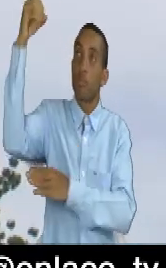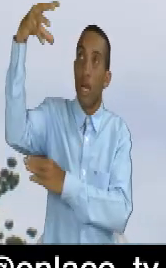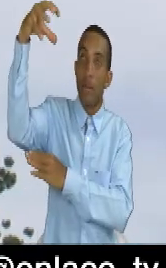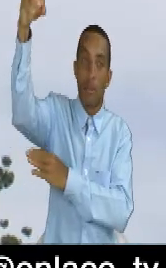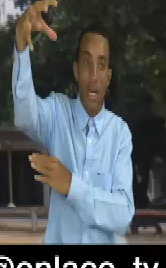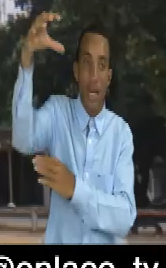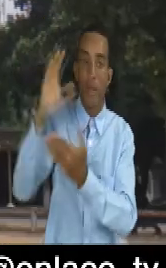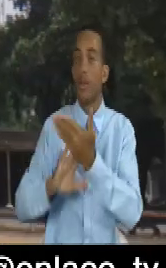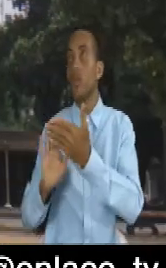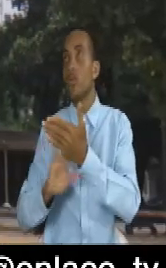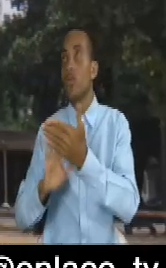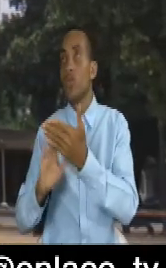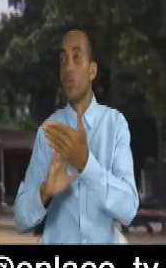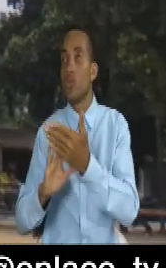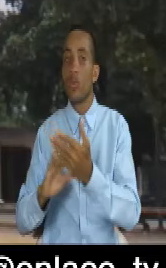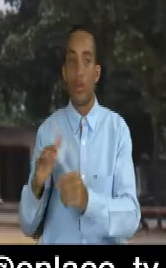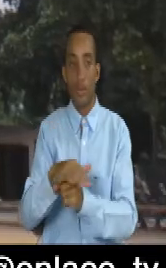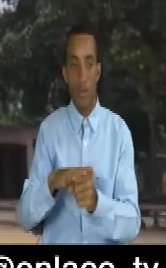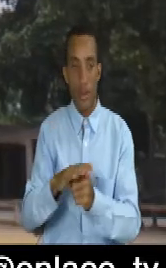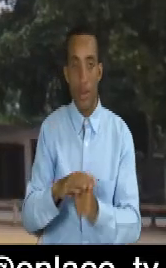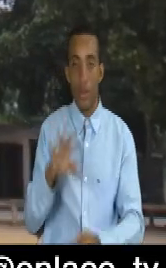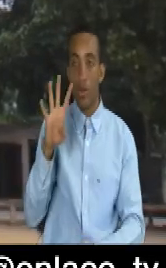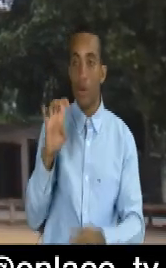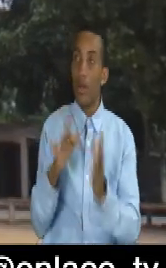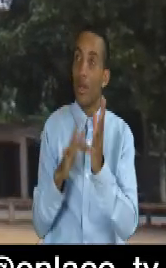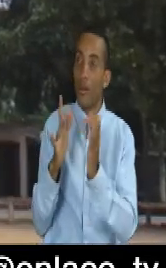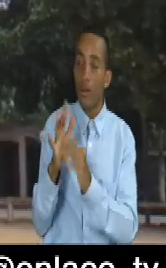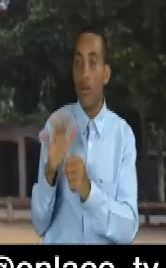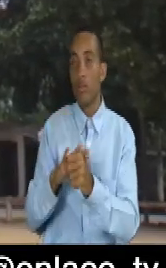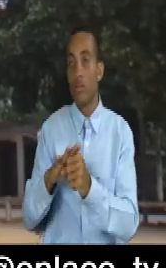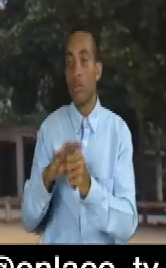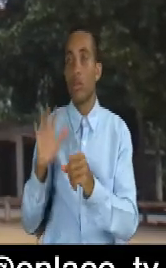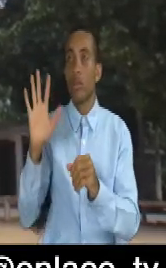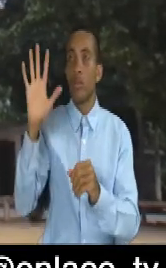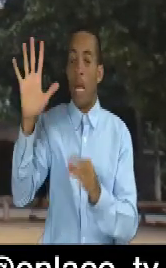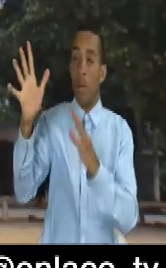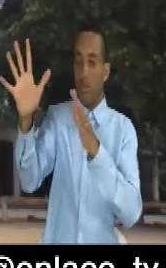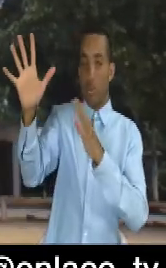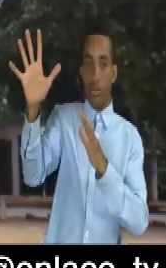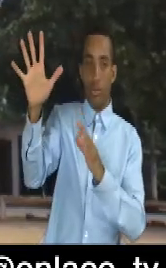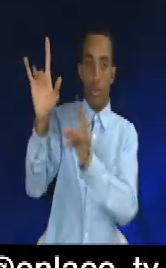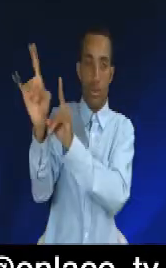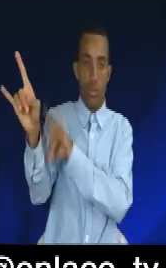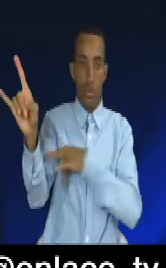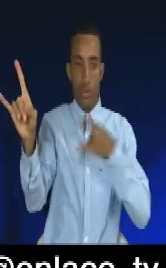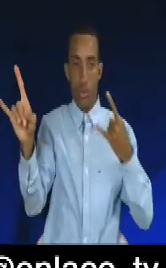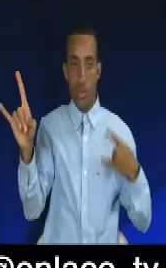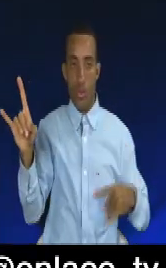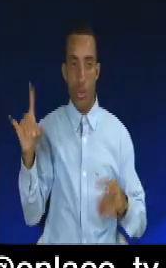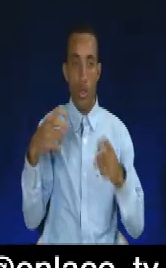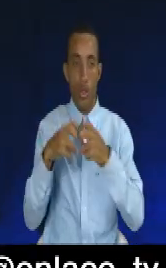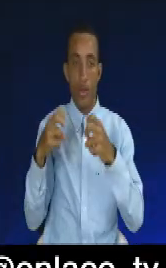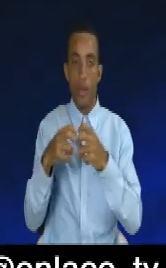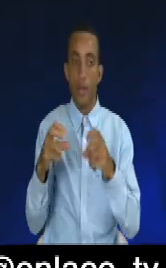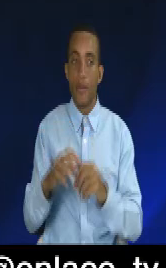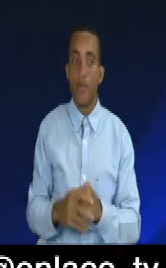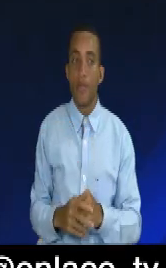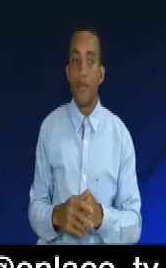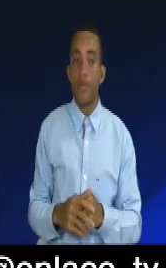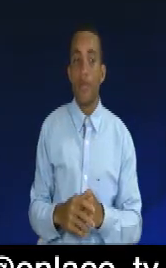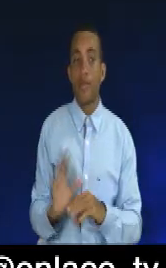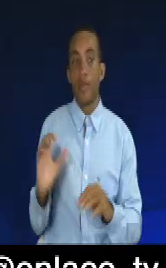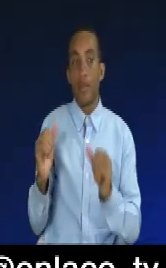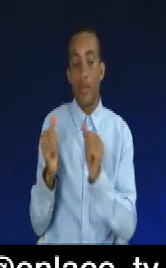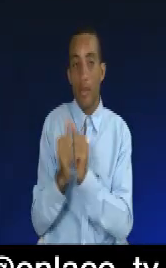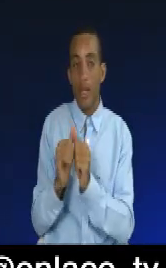del barrio 9 de abril, recibiendo una descarga eléctrica por las líneas de alta tensión ubicadas en el lugar. Vecinos y compañeros de Osman se percataron de que